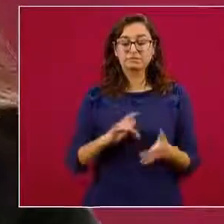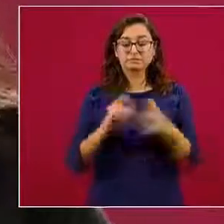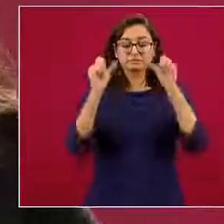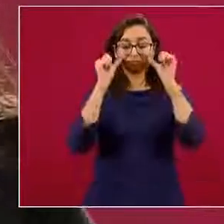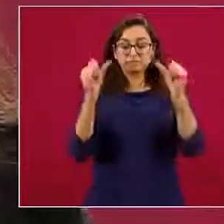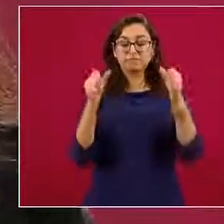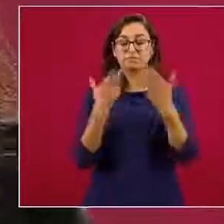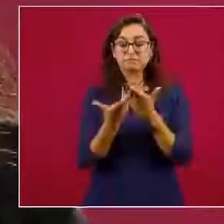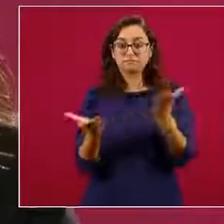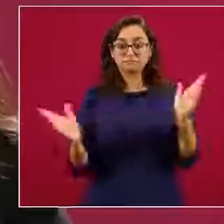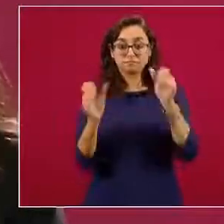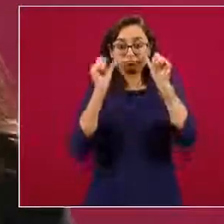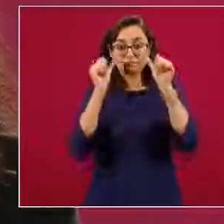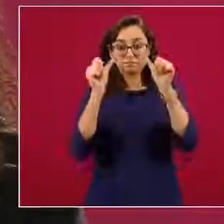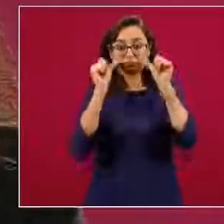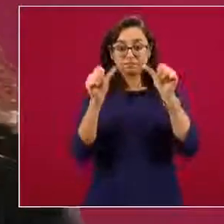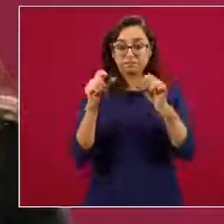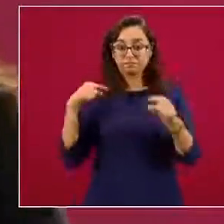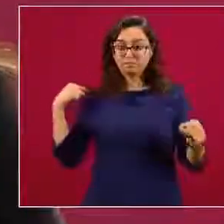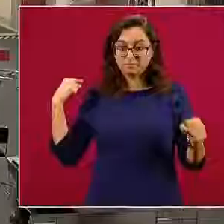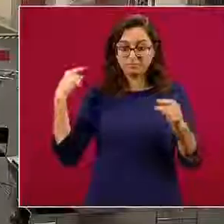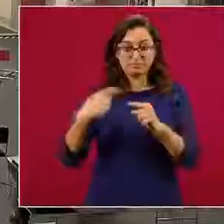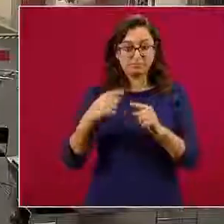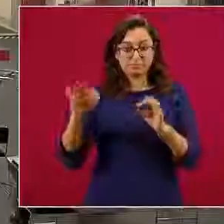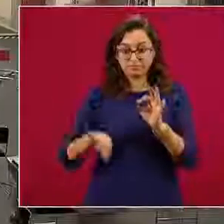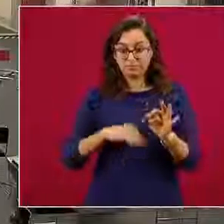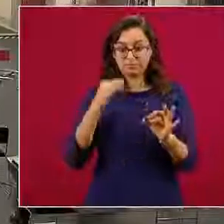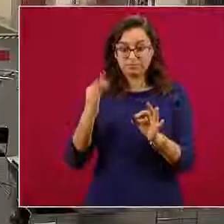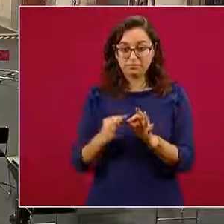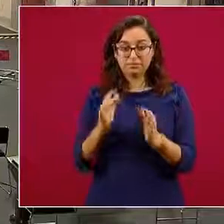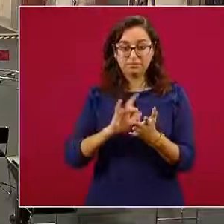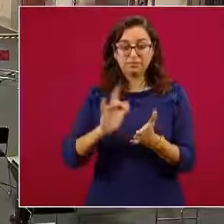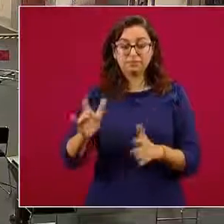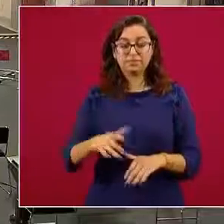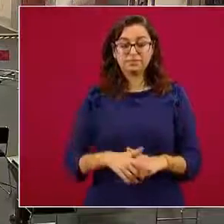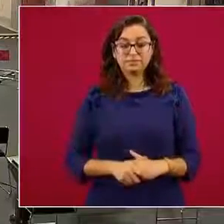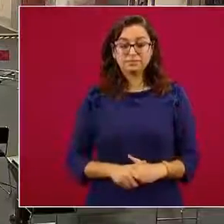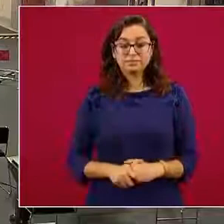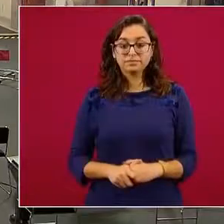atención. Gracias al público que nos siguió hasta este momento. Gracias.